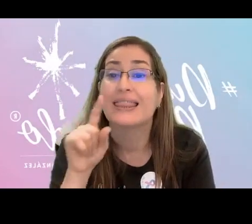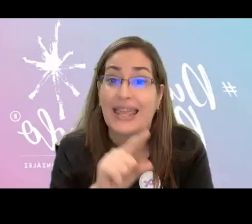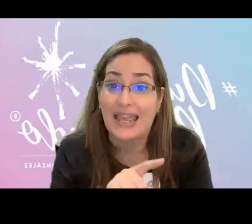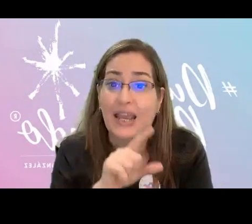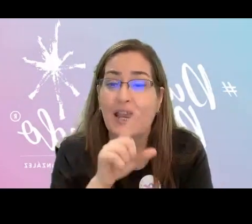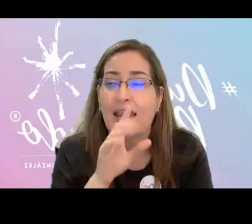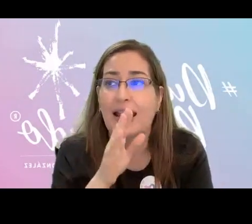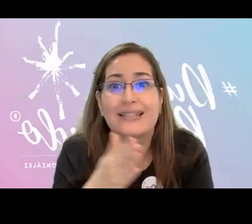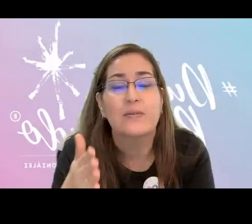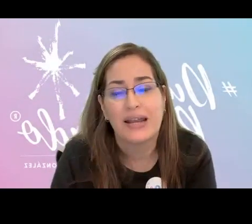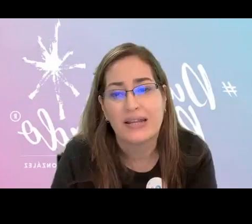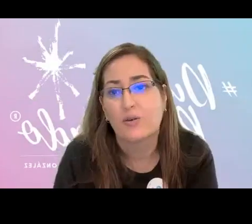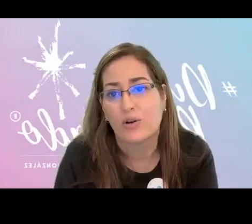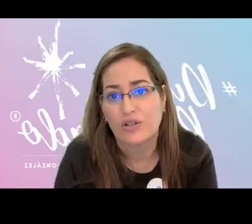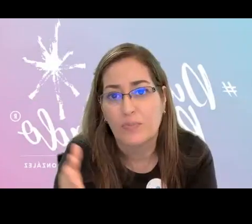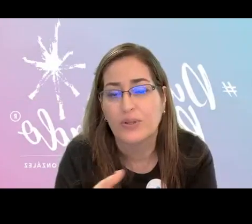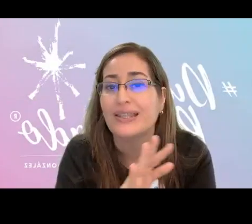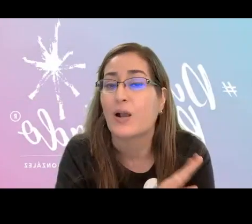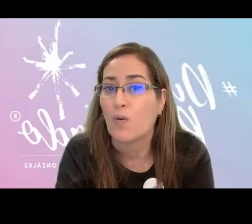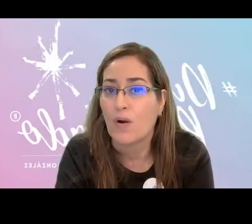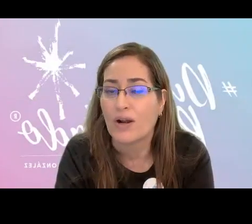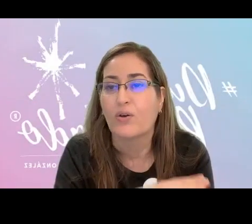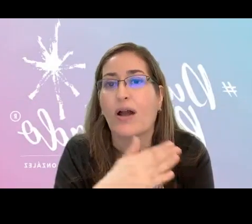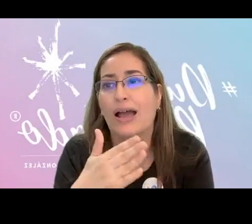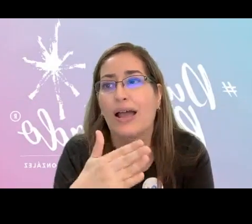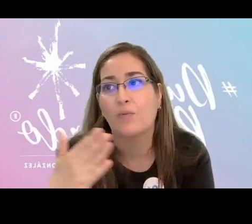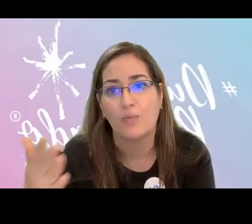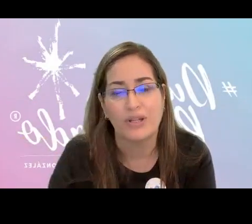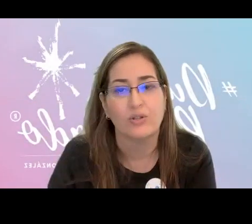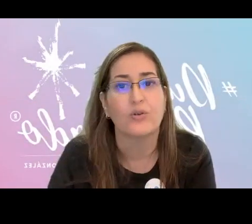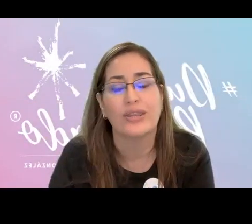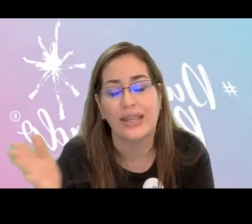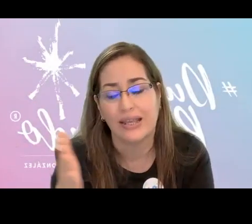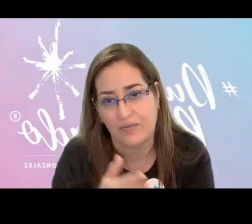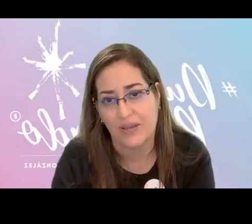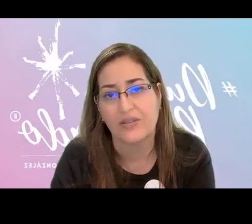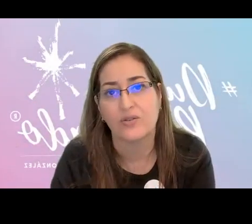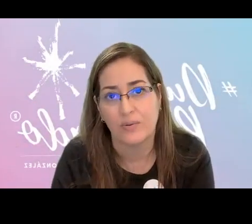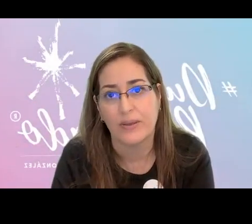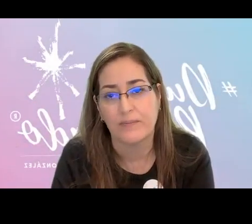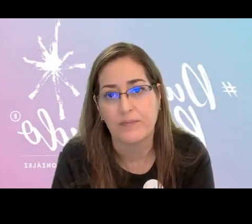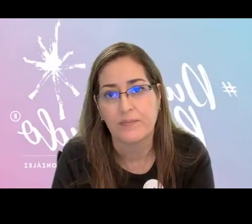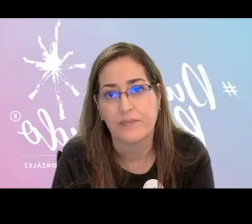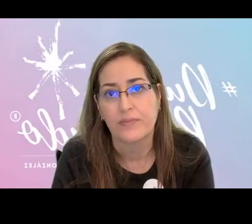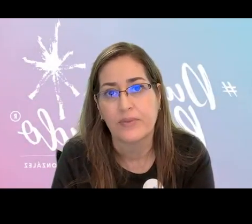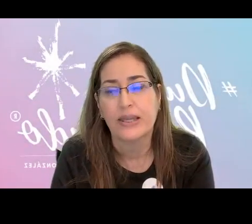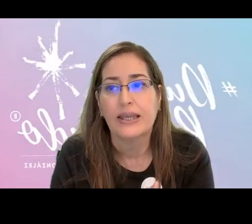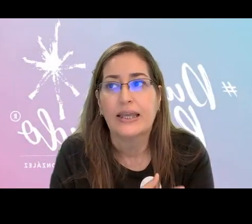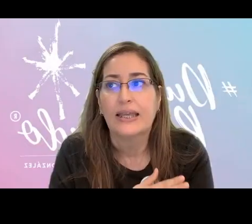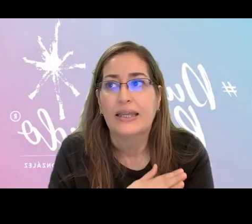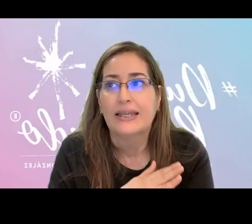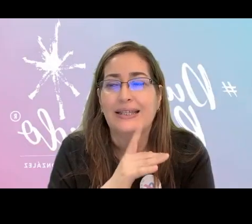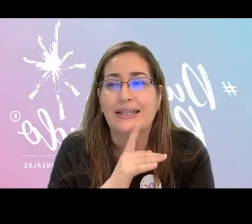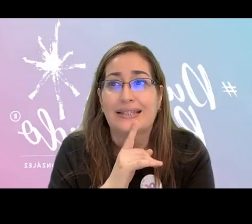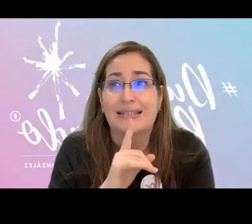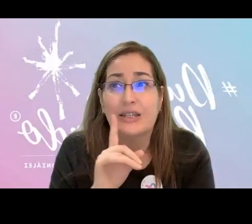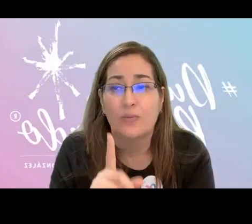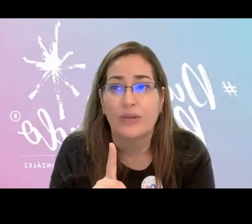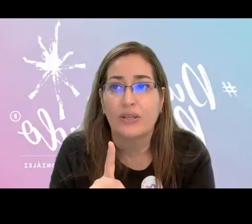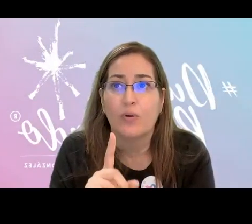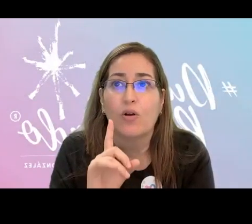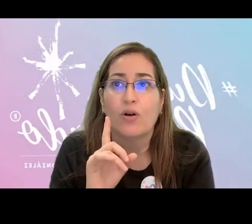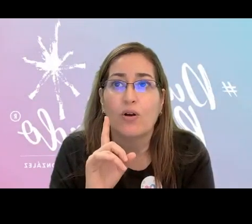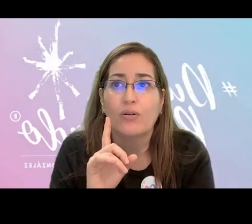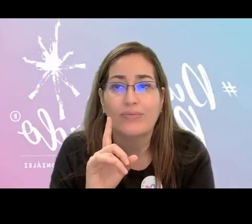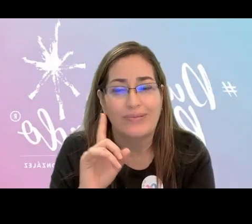habla de qué semanas corresponden de acuerdo al momento de en que falleció el bebé. Si no